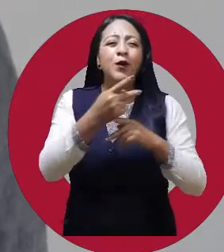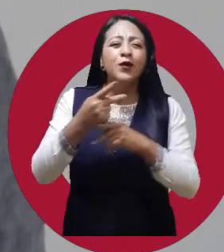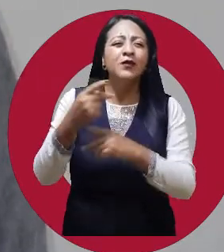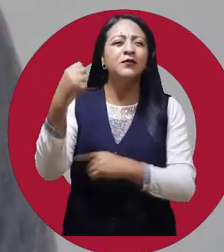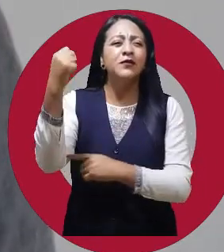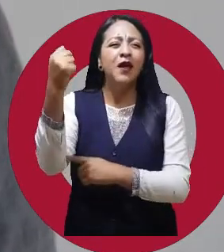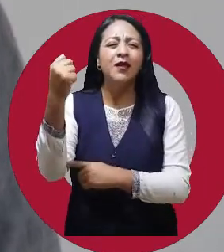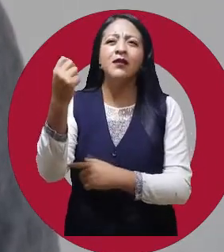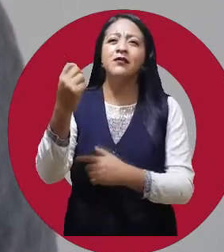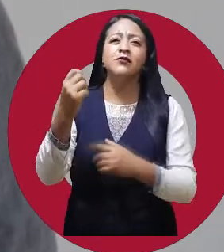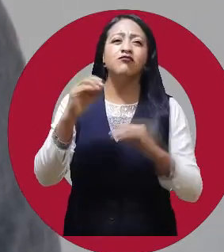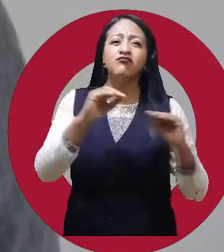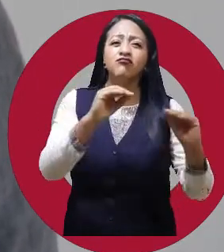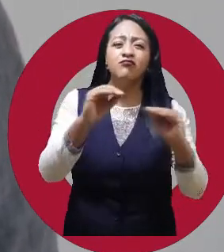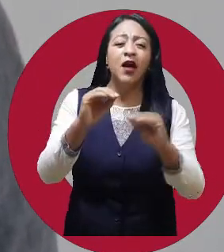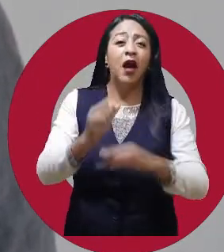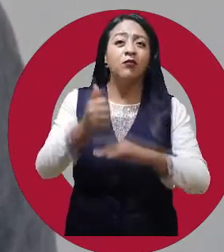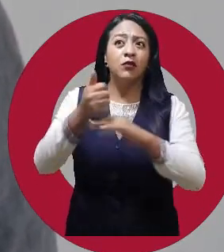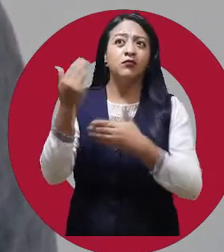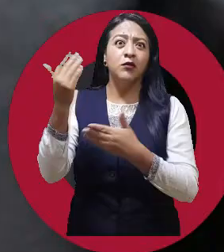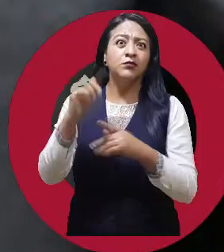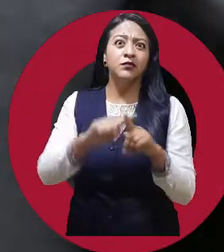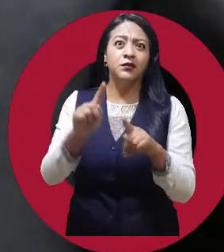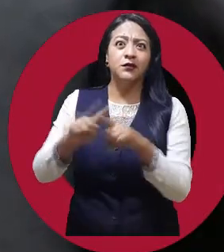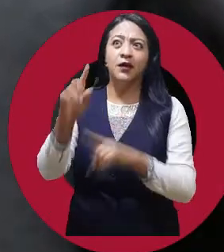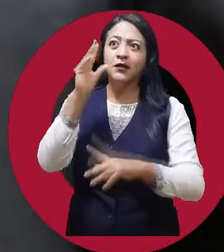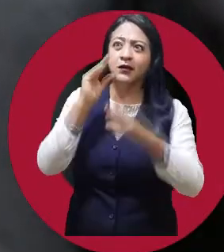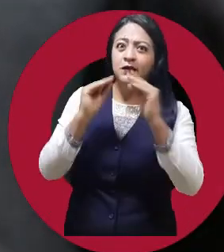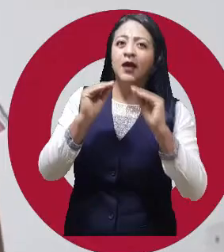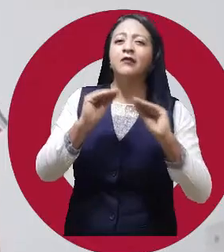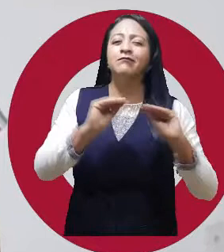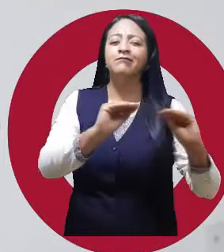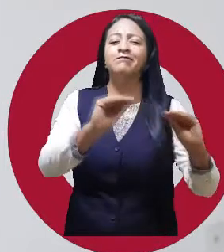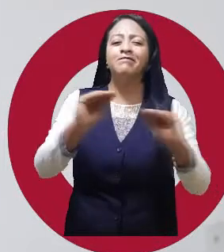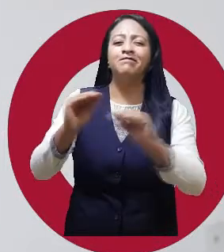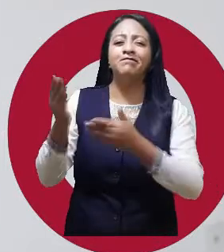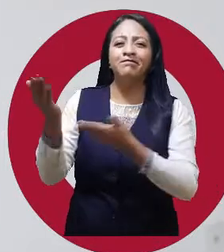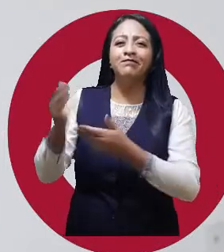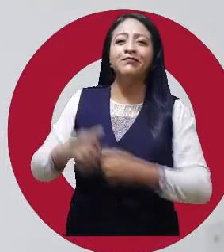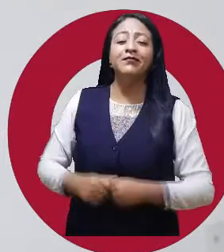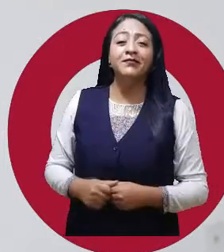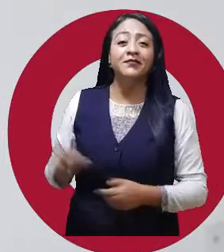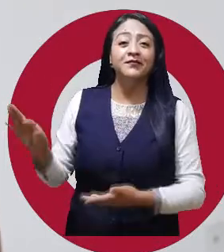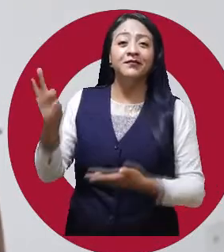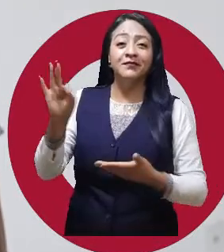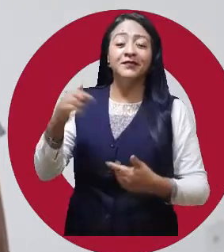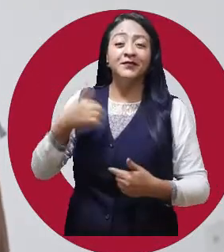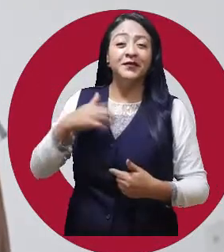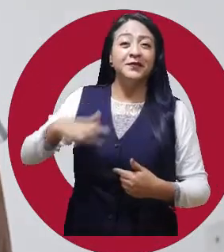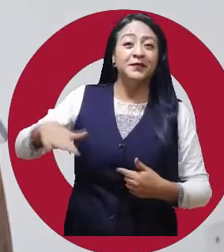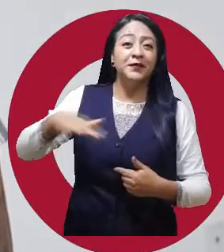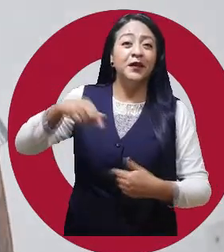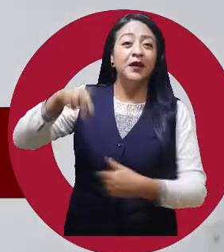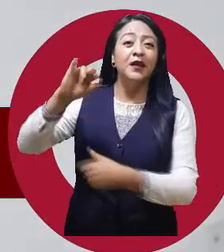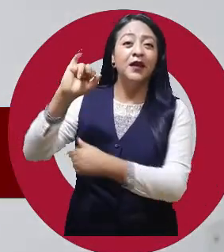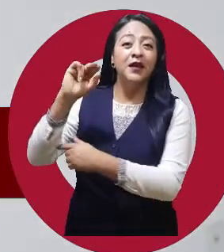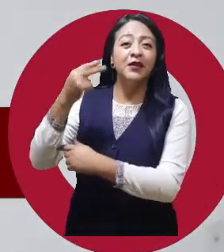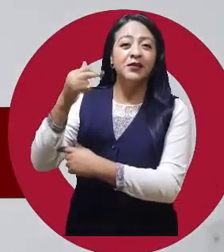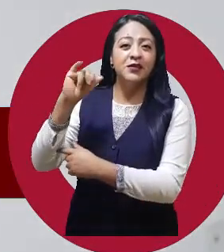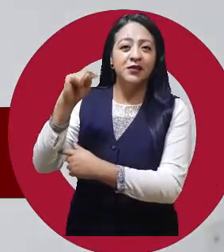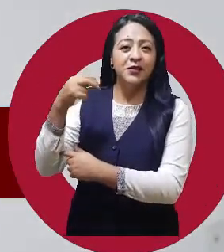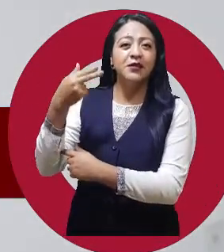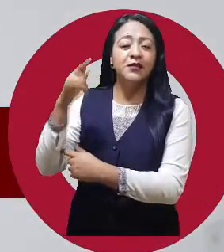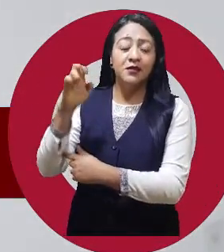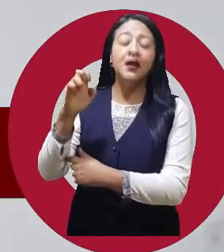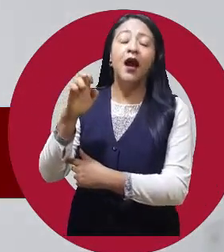de derechos y de las tenencias políticas. Tenencias políticas del cantón. Gustavo Mediavilla, teniente político de San José de Quichincha.